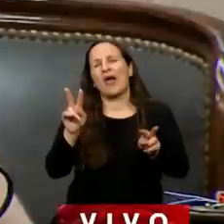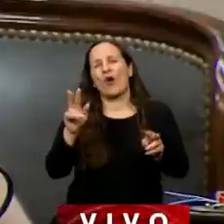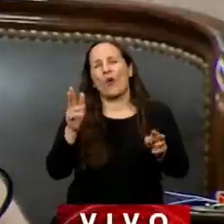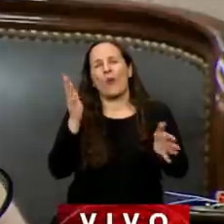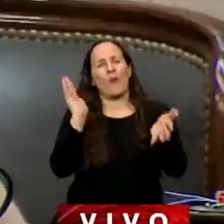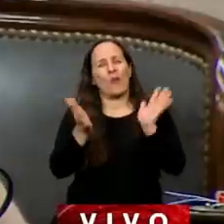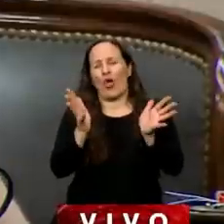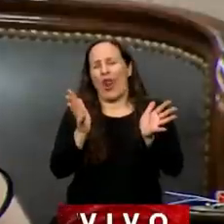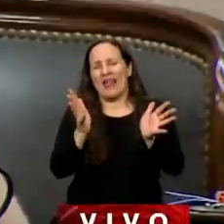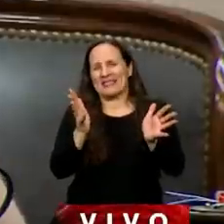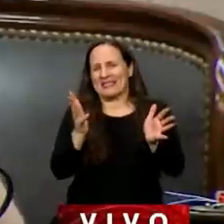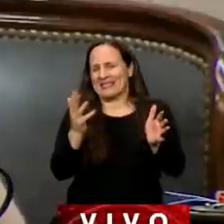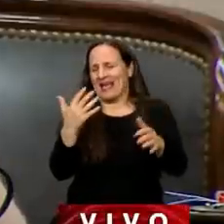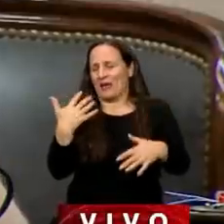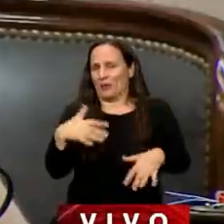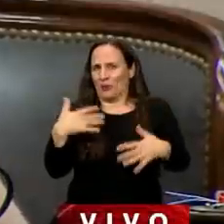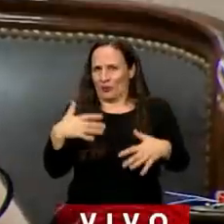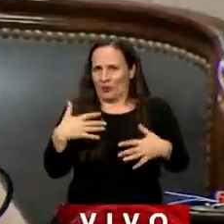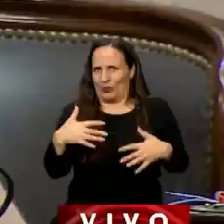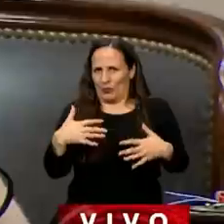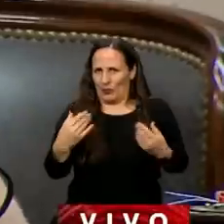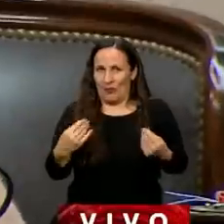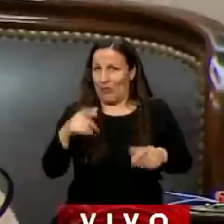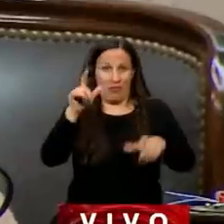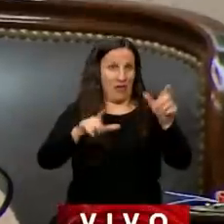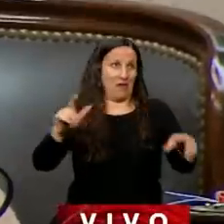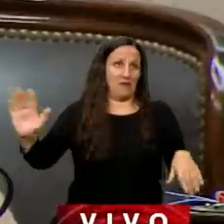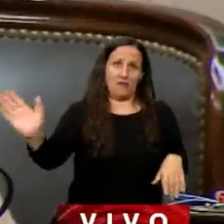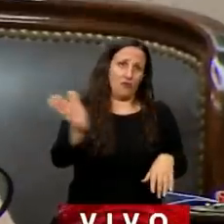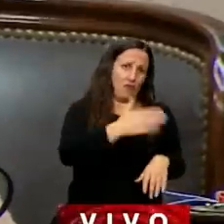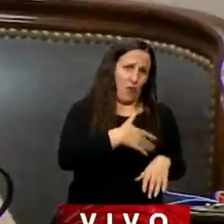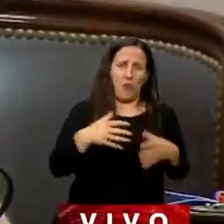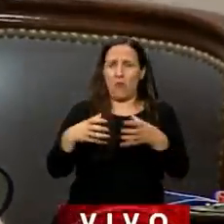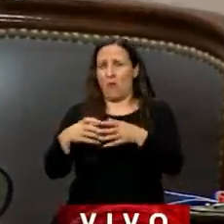violencia muy grande de parte de todo el mundo, de un lado y del otro.